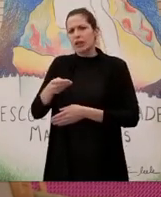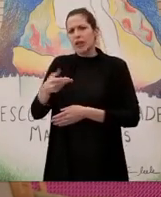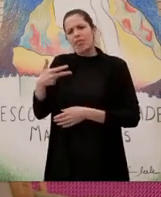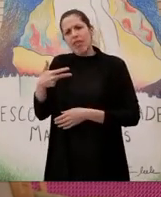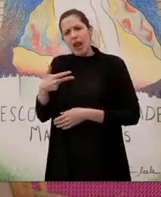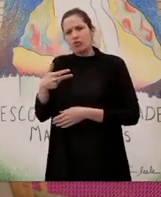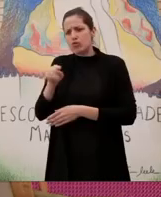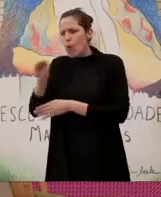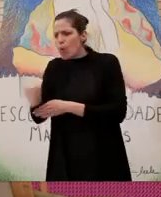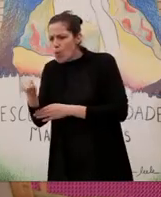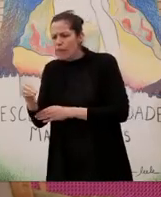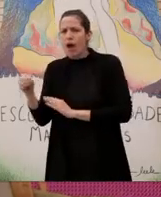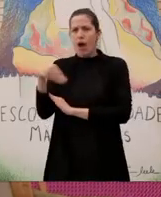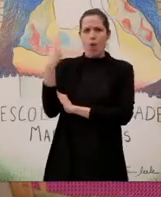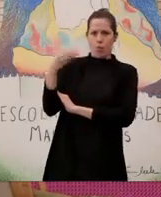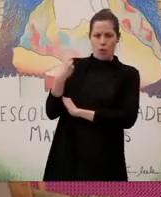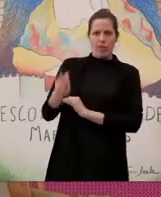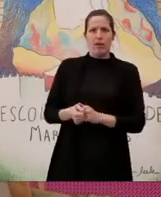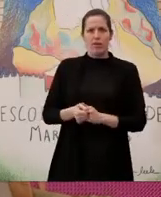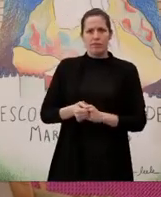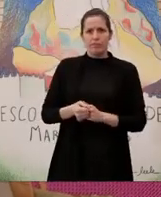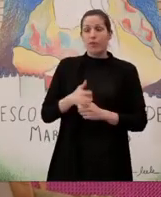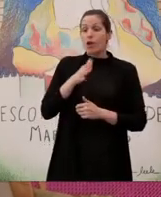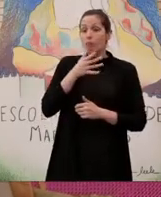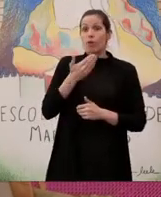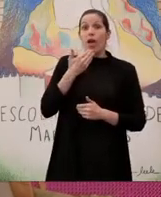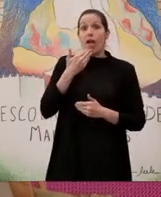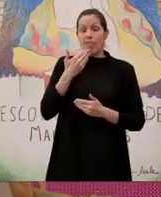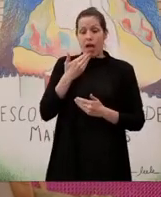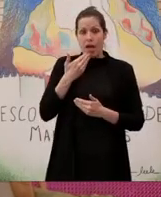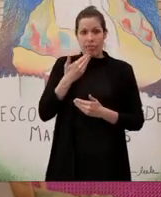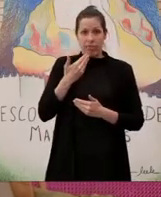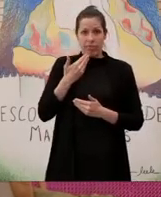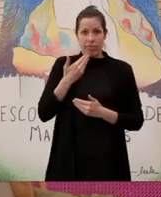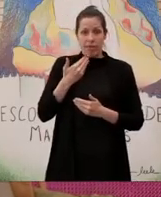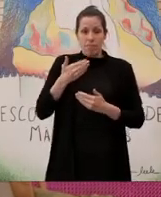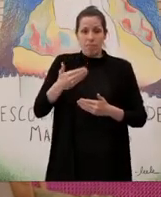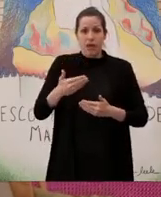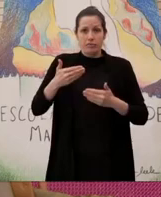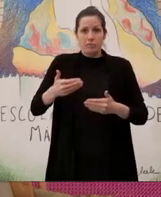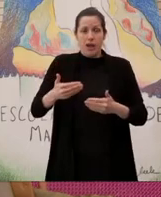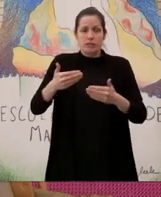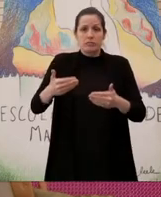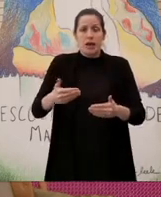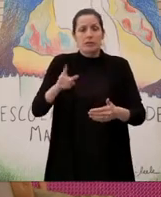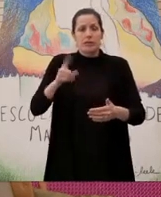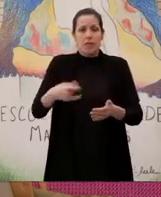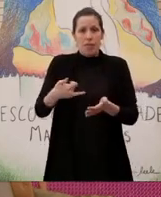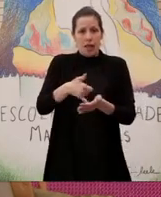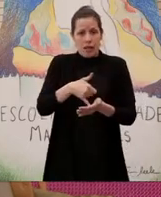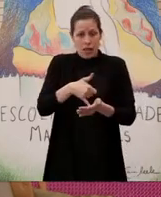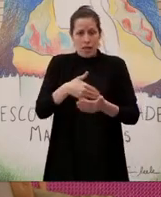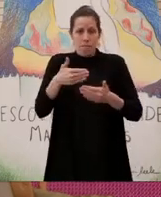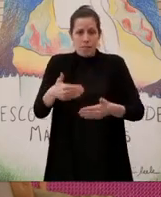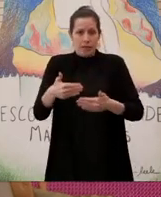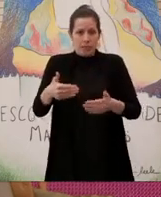danosa vida y sobre todo cuando vamos cumpliendo años vamos a seres hombres y mujeres vulnerables que vamos a precisar coidados